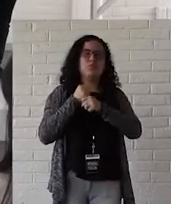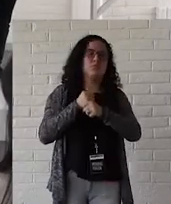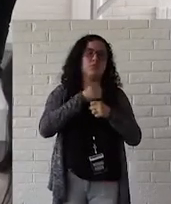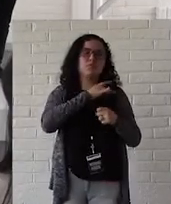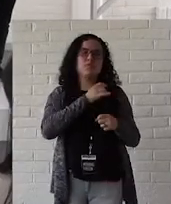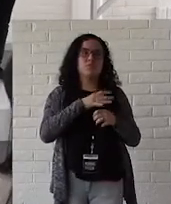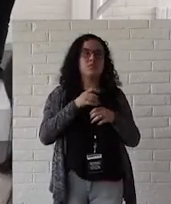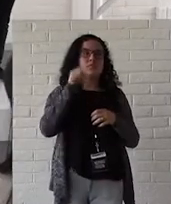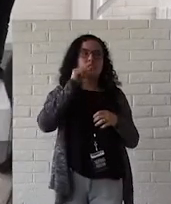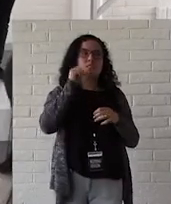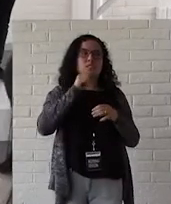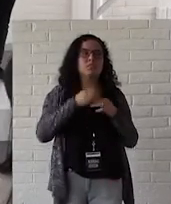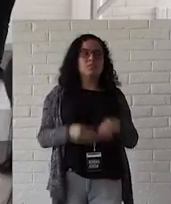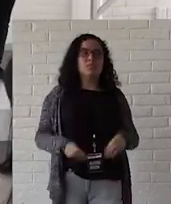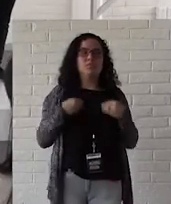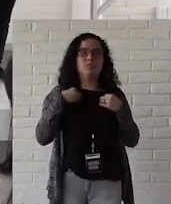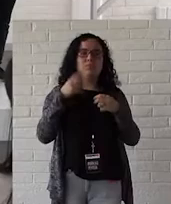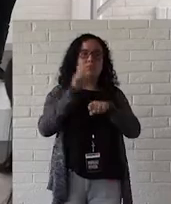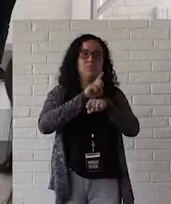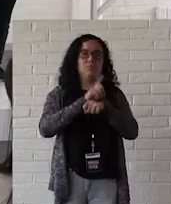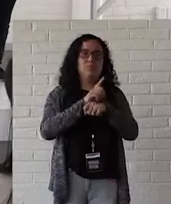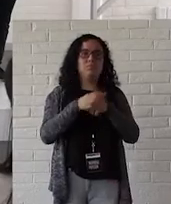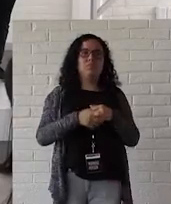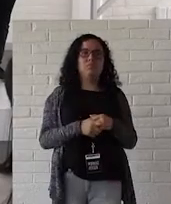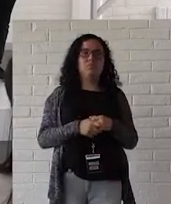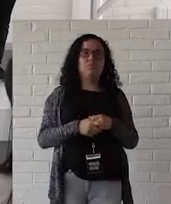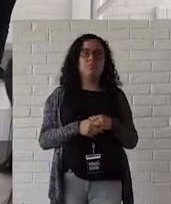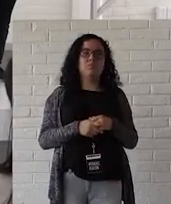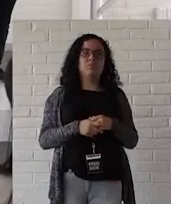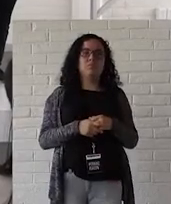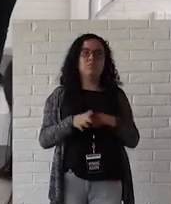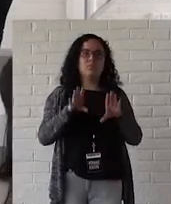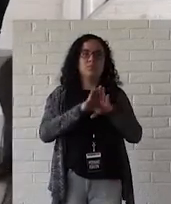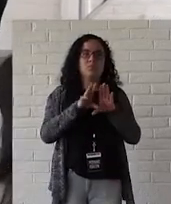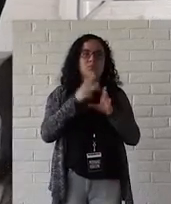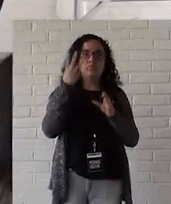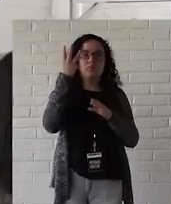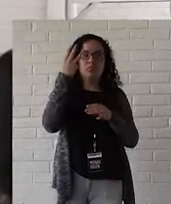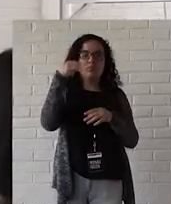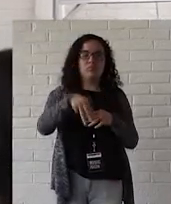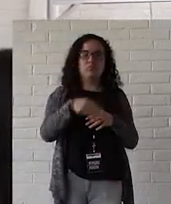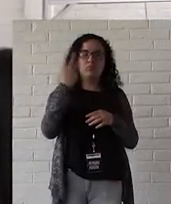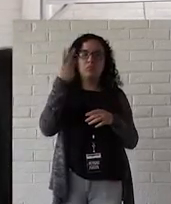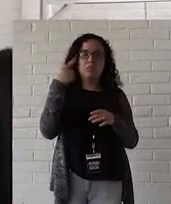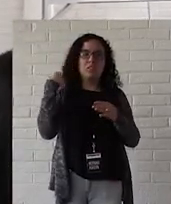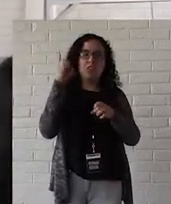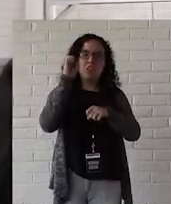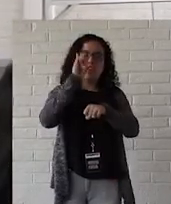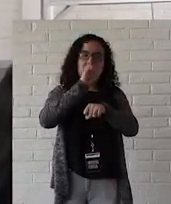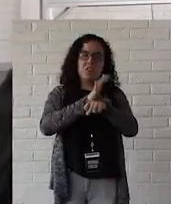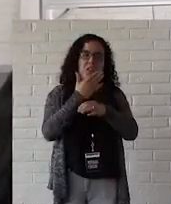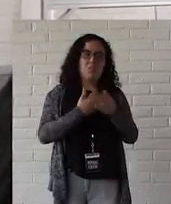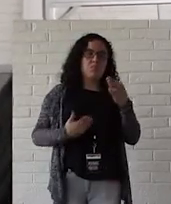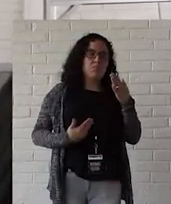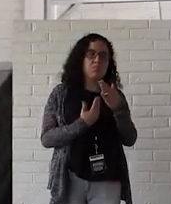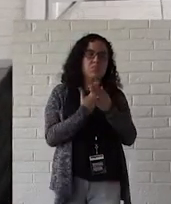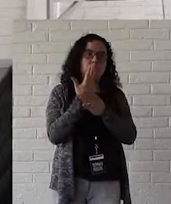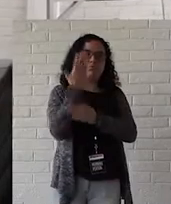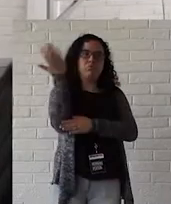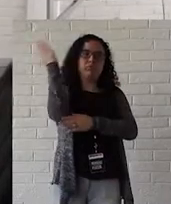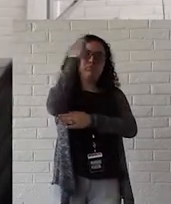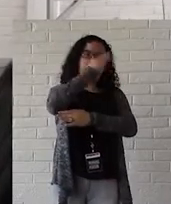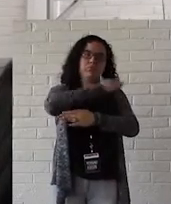Y, por ejemplo, ¿ustedes todo el día tienen un tenedor en la mano? No. No. ¿Cuándo tienen un tenedor en la